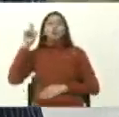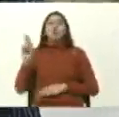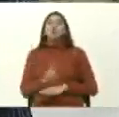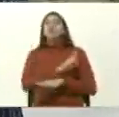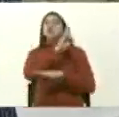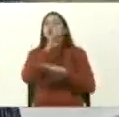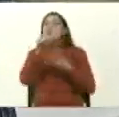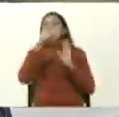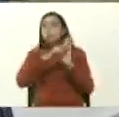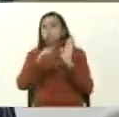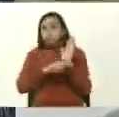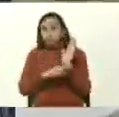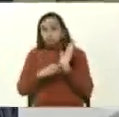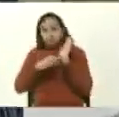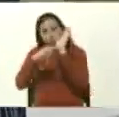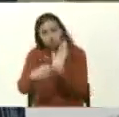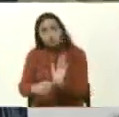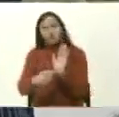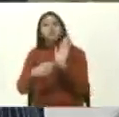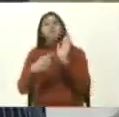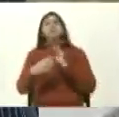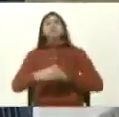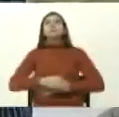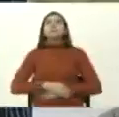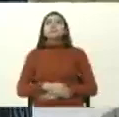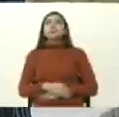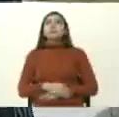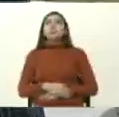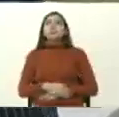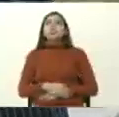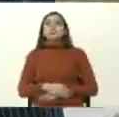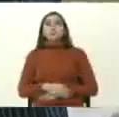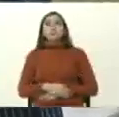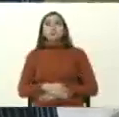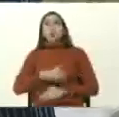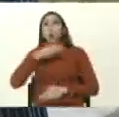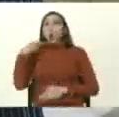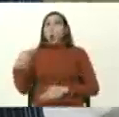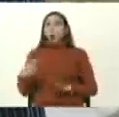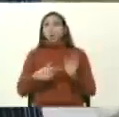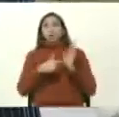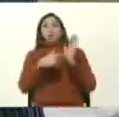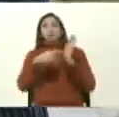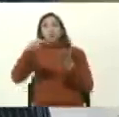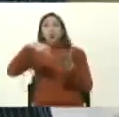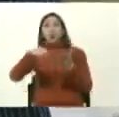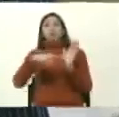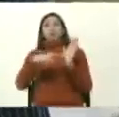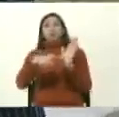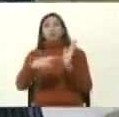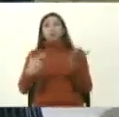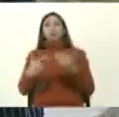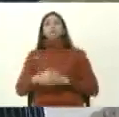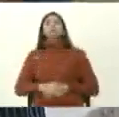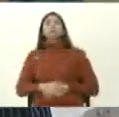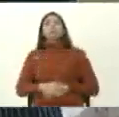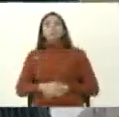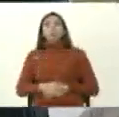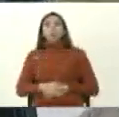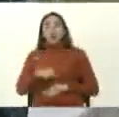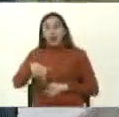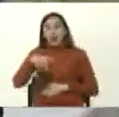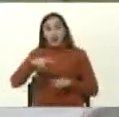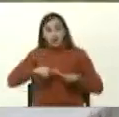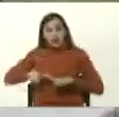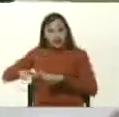los métodos de bioseguridad. Por eso los muchachos hoy con este baile nos van a demostrar en esta zona